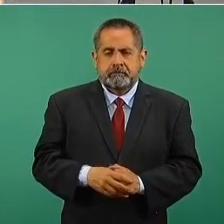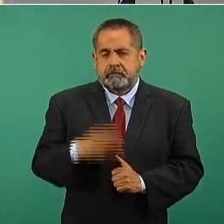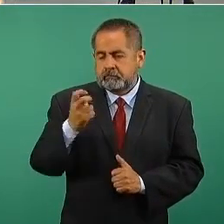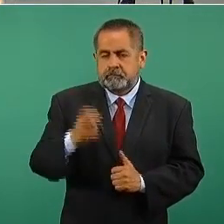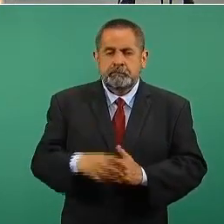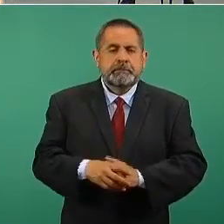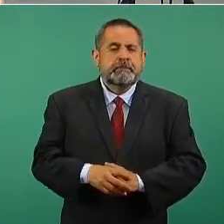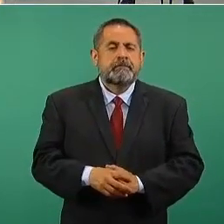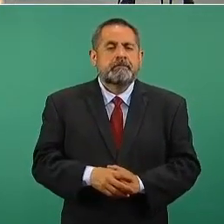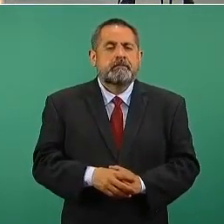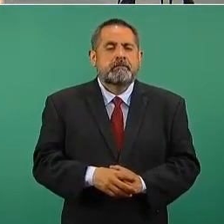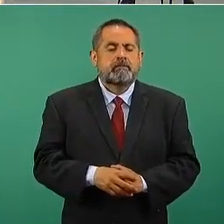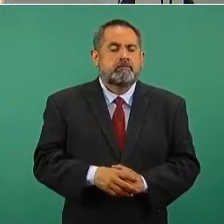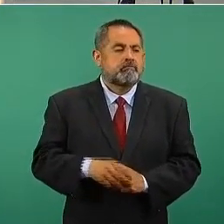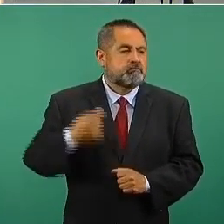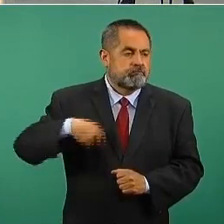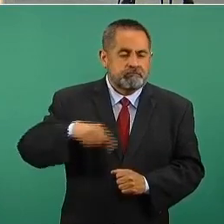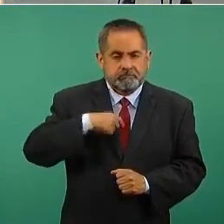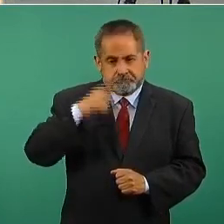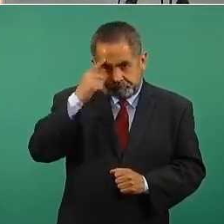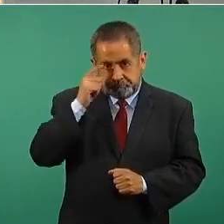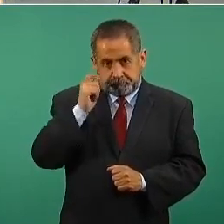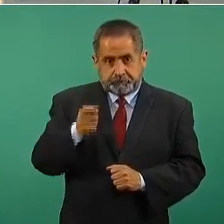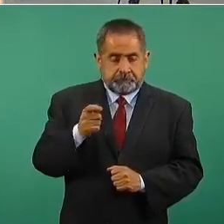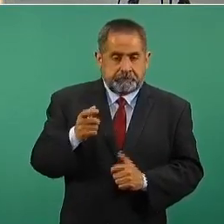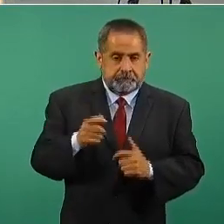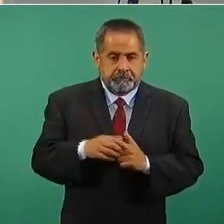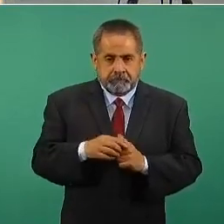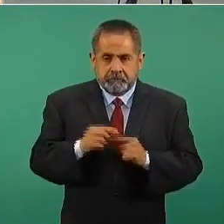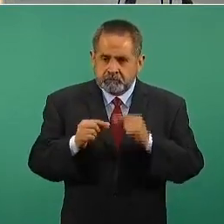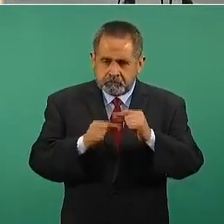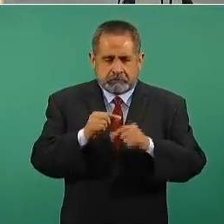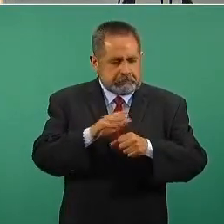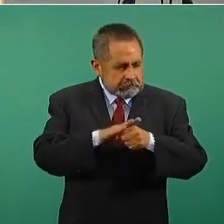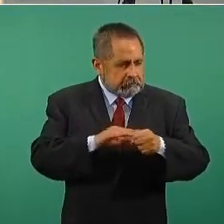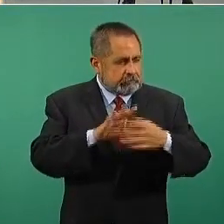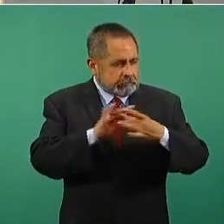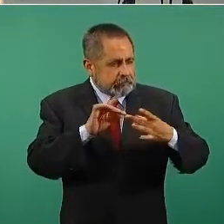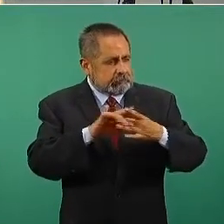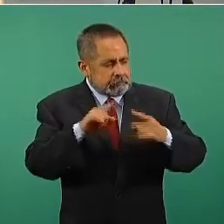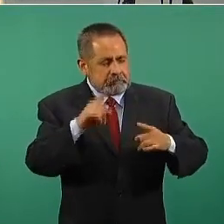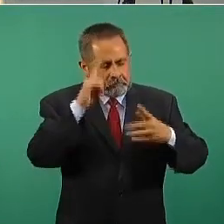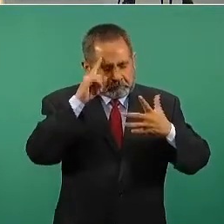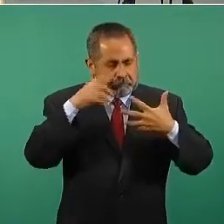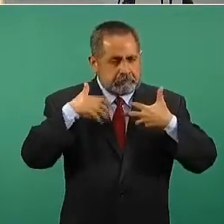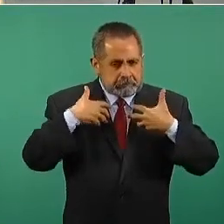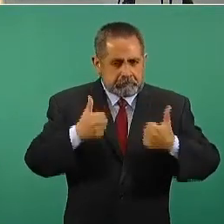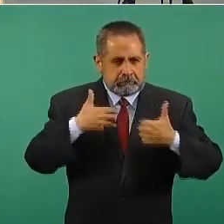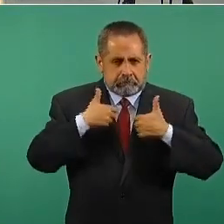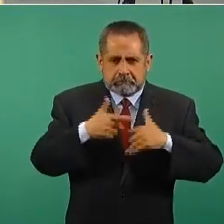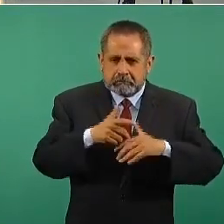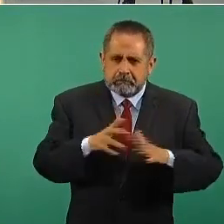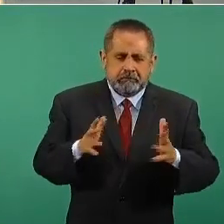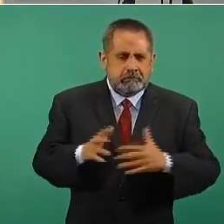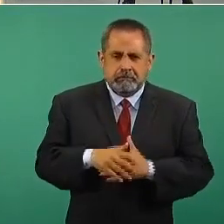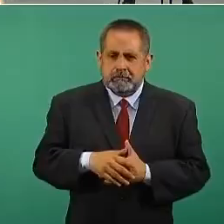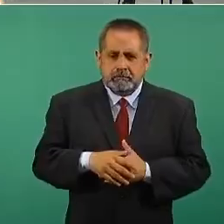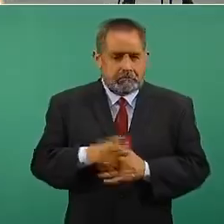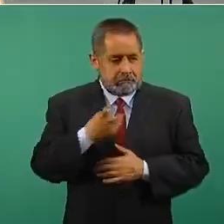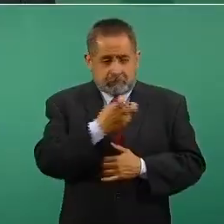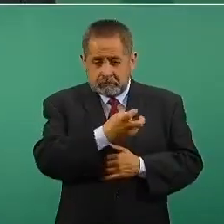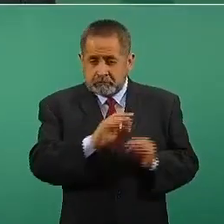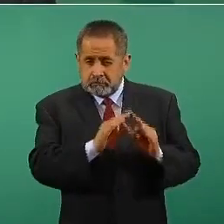entonces nosotros tenemos que ir haciendo conciencia de que no